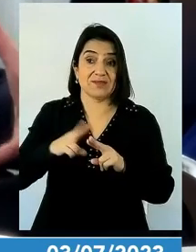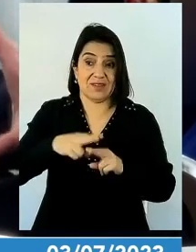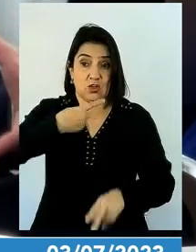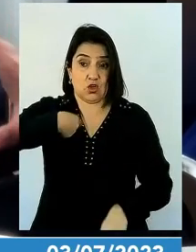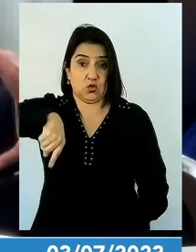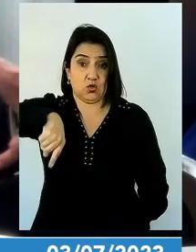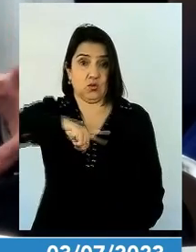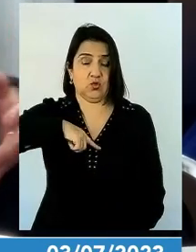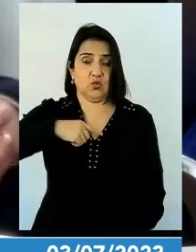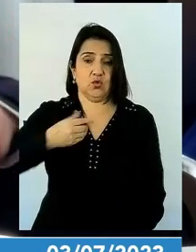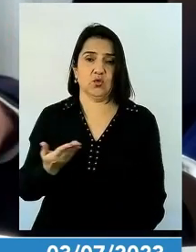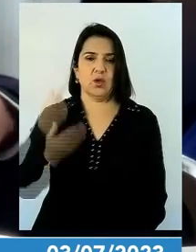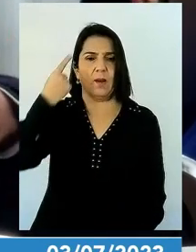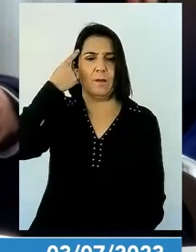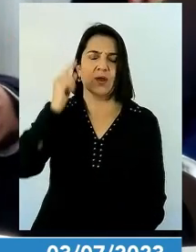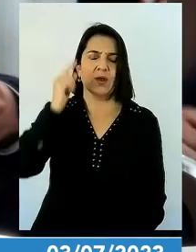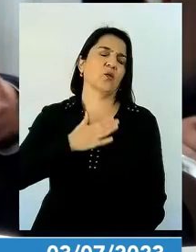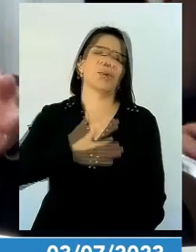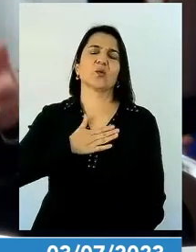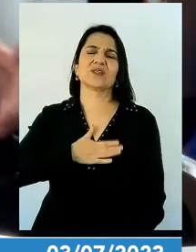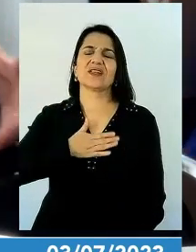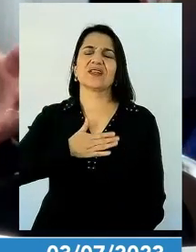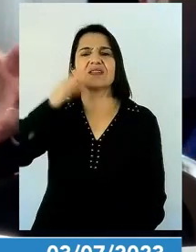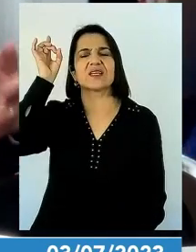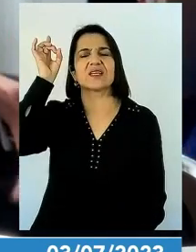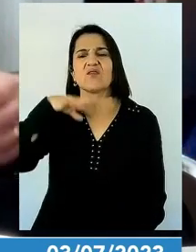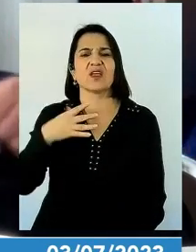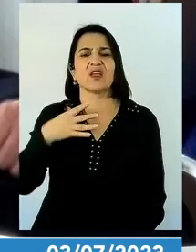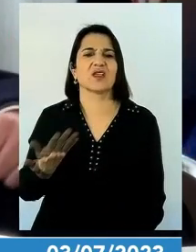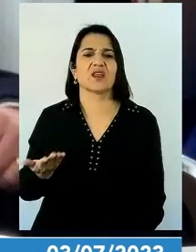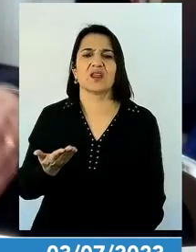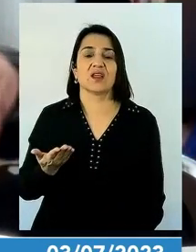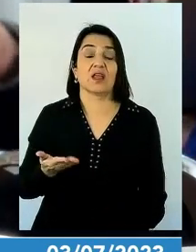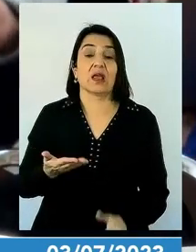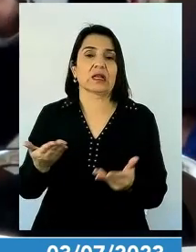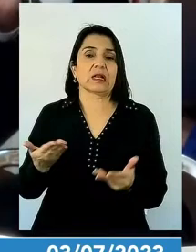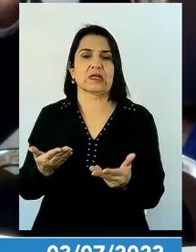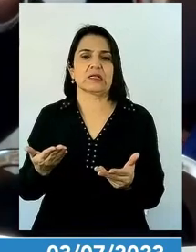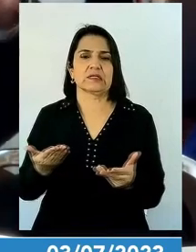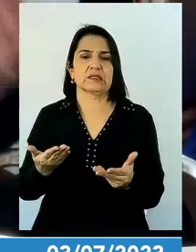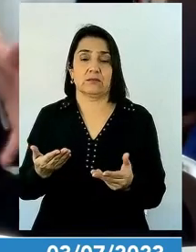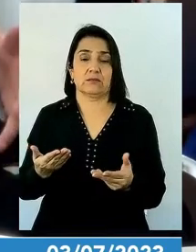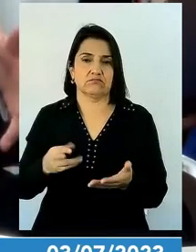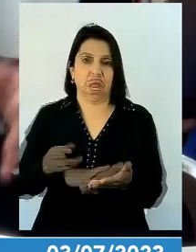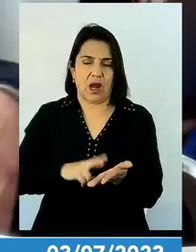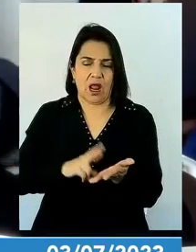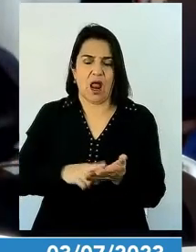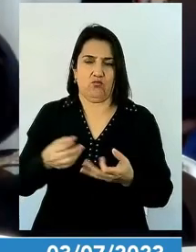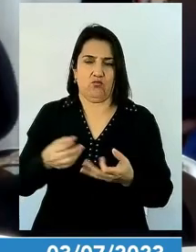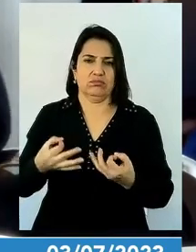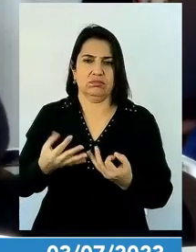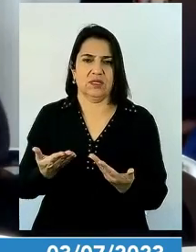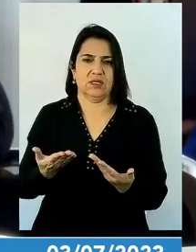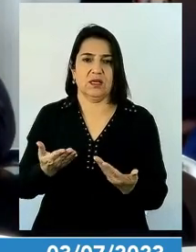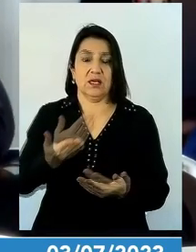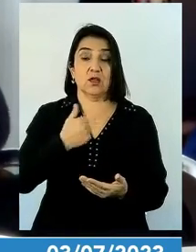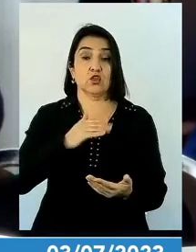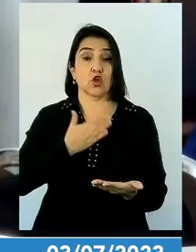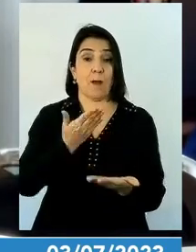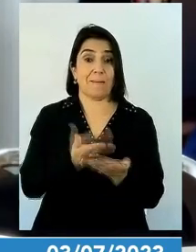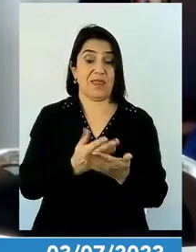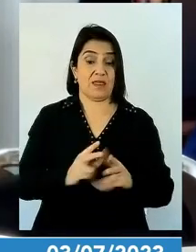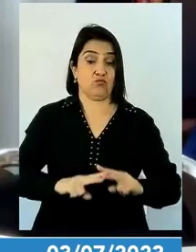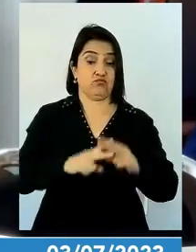Pero me gustaría saber, en este caso concreto, en que pedimos infraestructura, hay